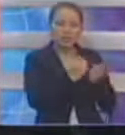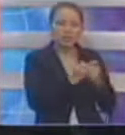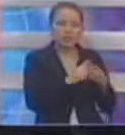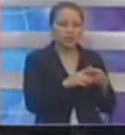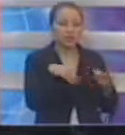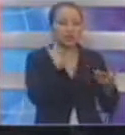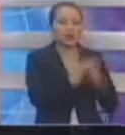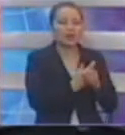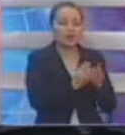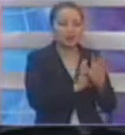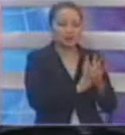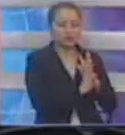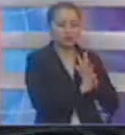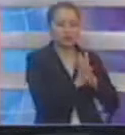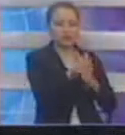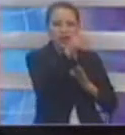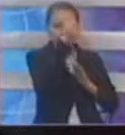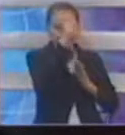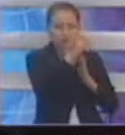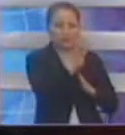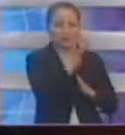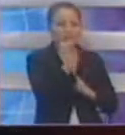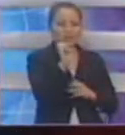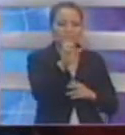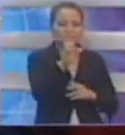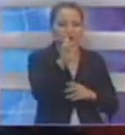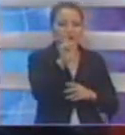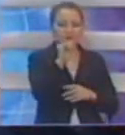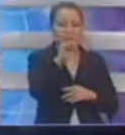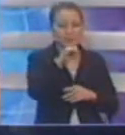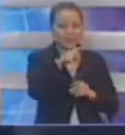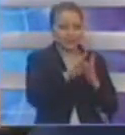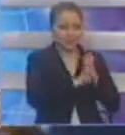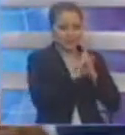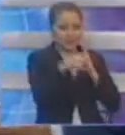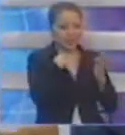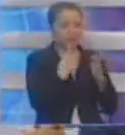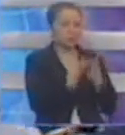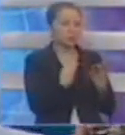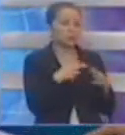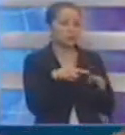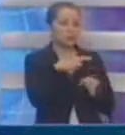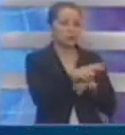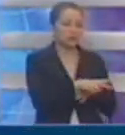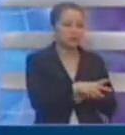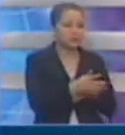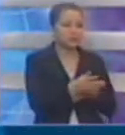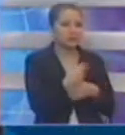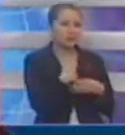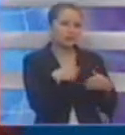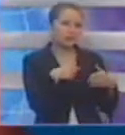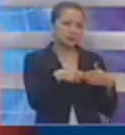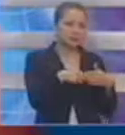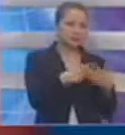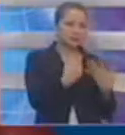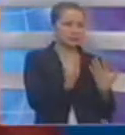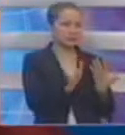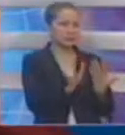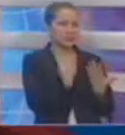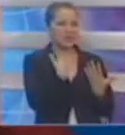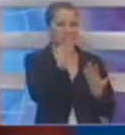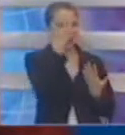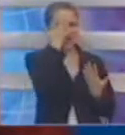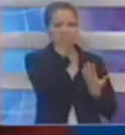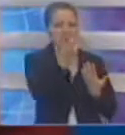muro de Berlín. Y se da cuenta de la realidad. Me planteo, pero debo ser muy franco, no rompí en ese momento, pero sí digo, ¿por qué